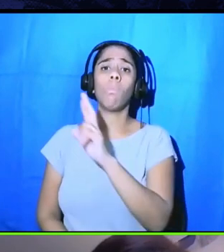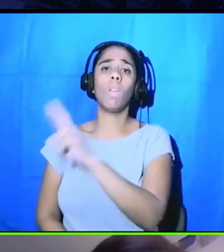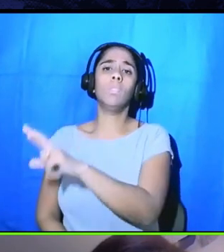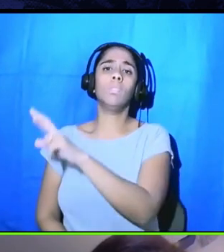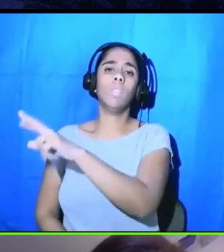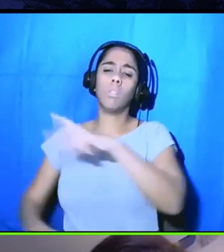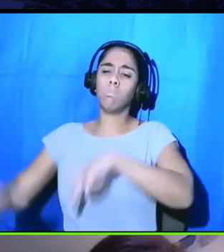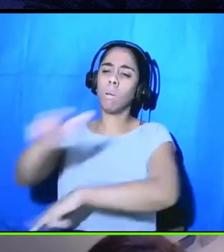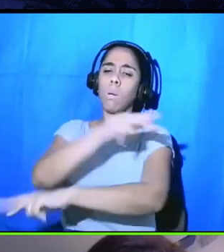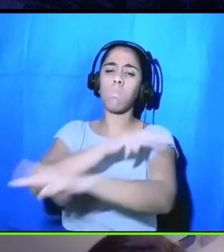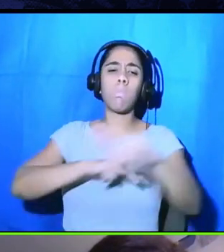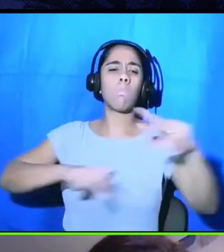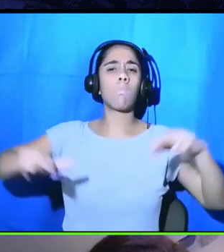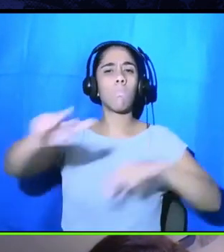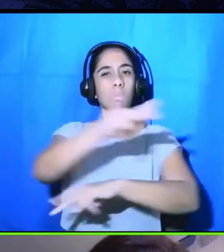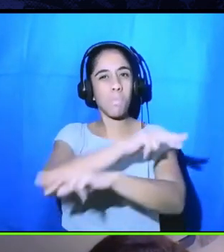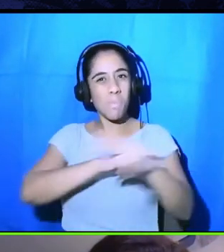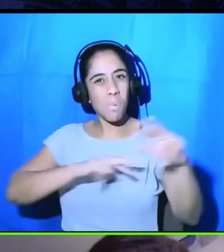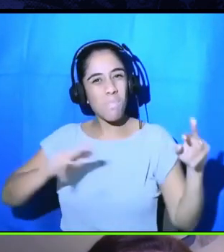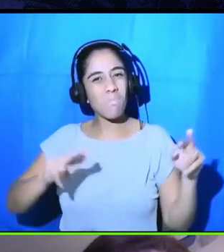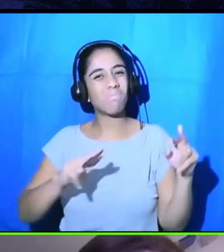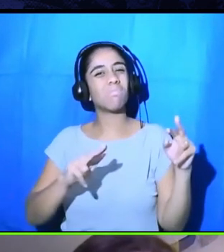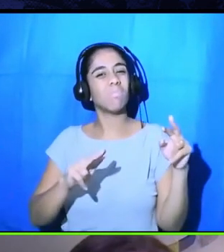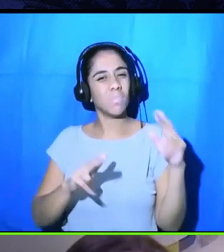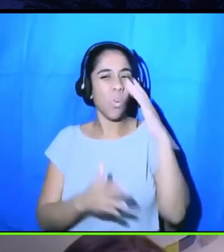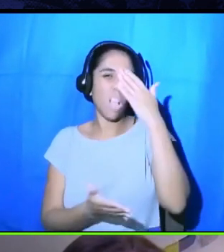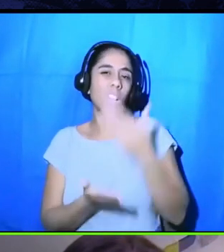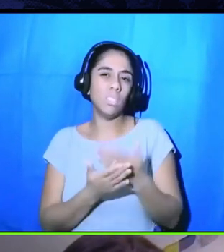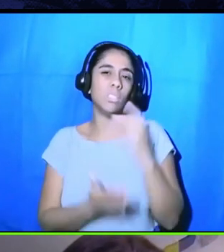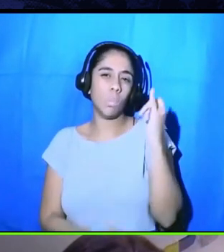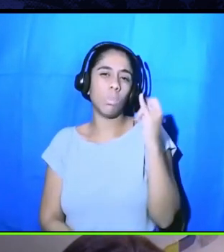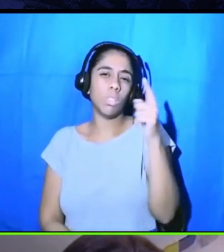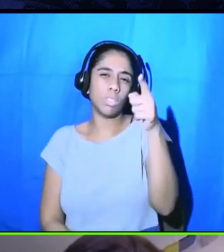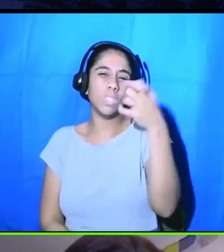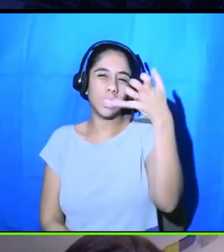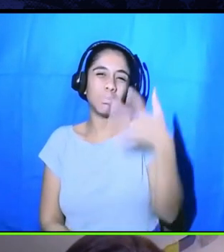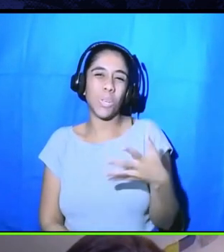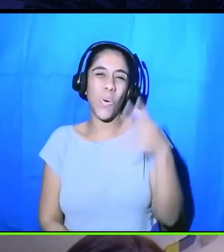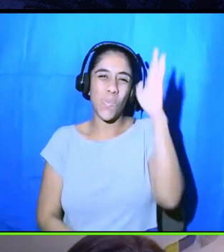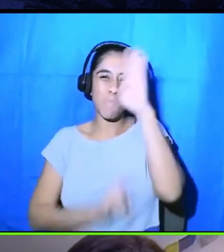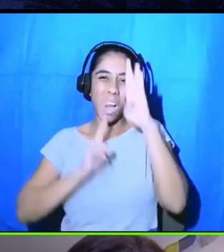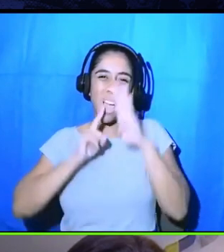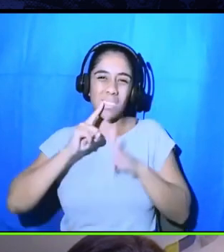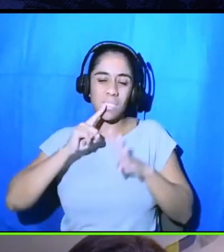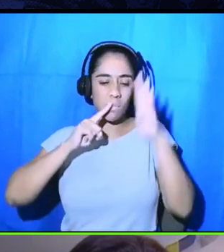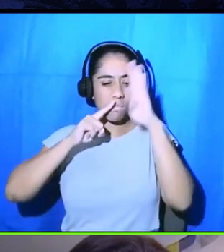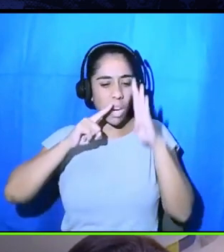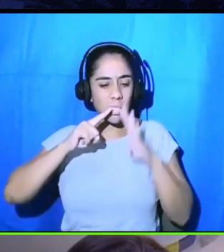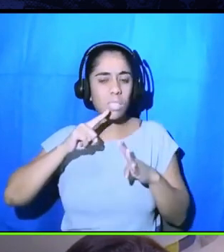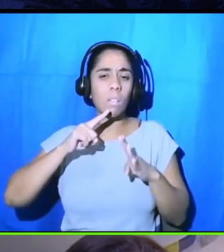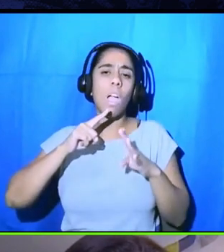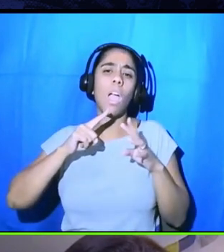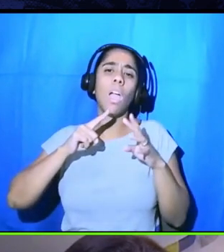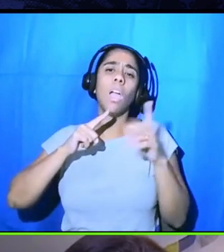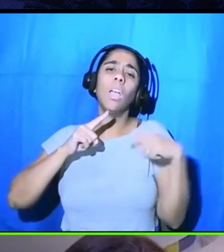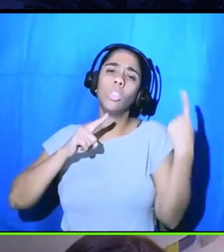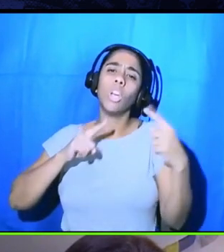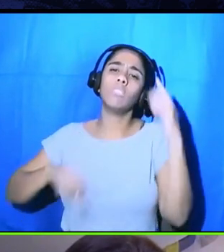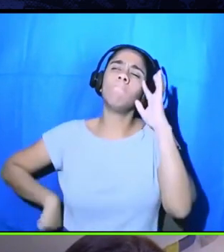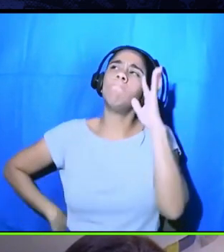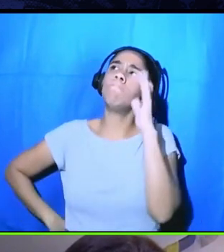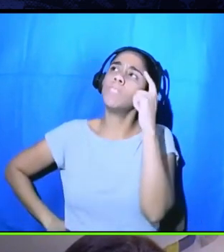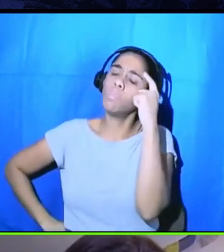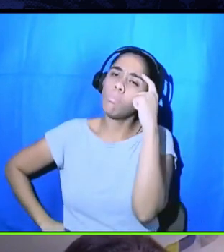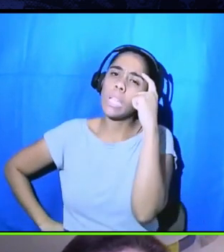comentas de Brasil nos hace pensar en que no basta solo con crear una nueva norma constitucional también tenemos que